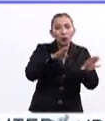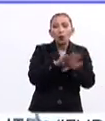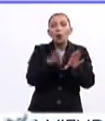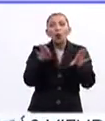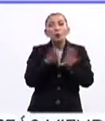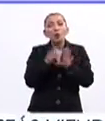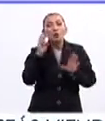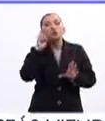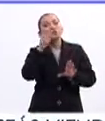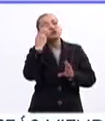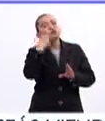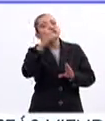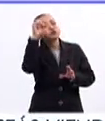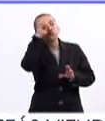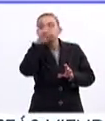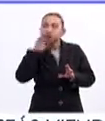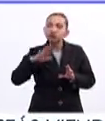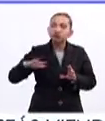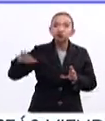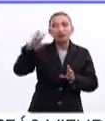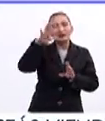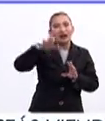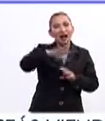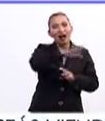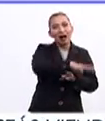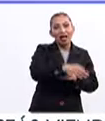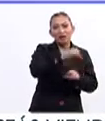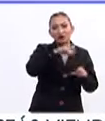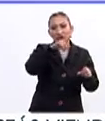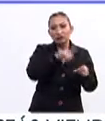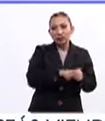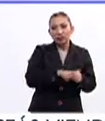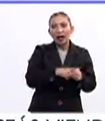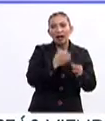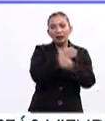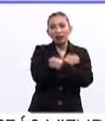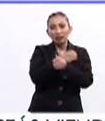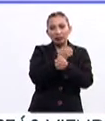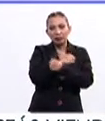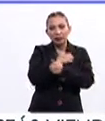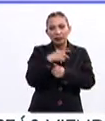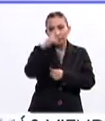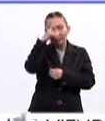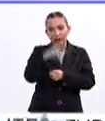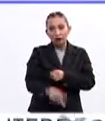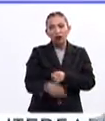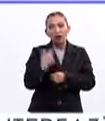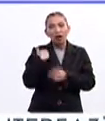cómo ven estos sectores de la sociedad la educación en nuestro